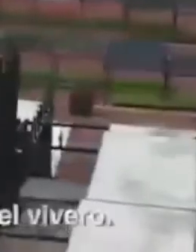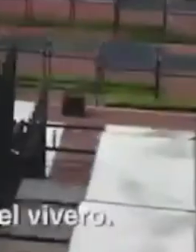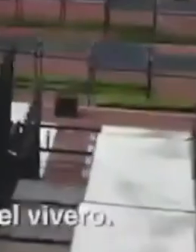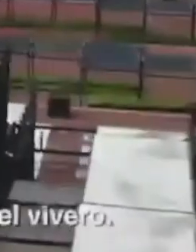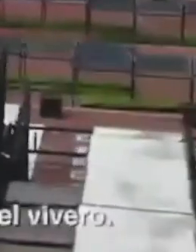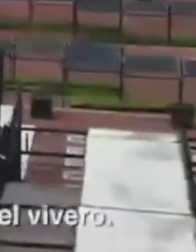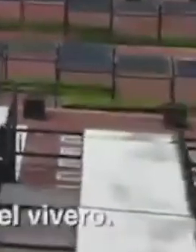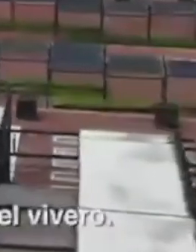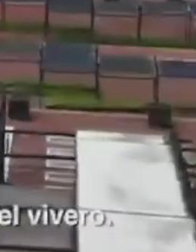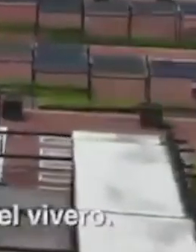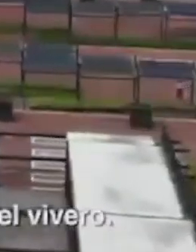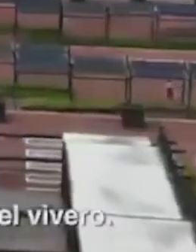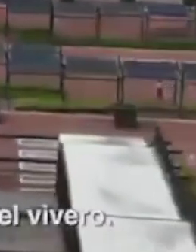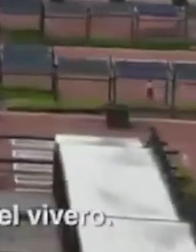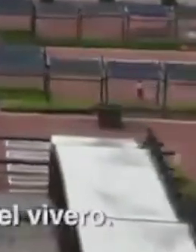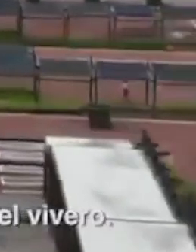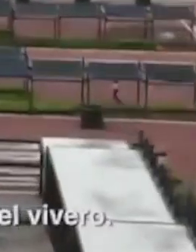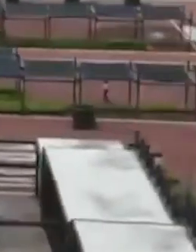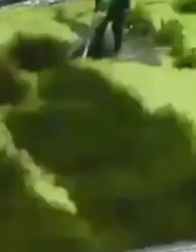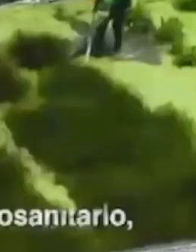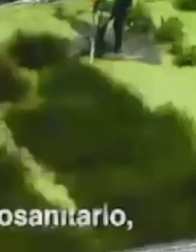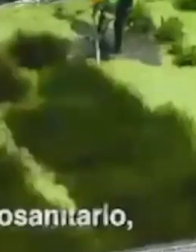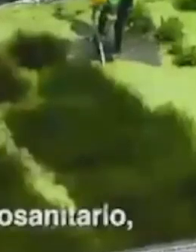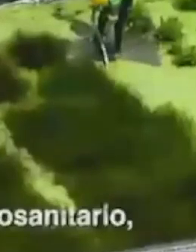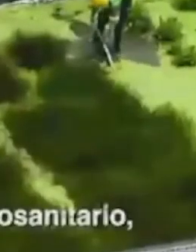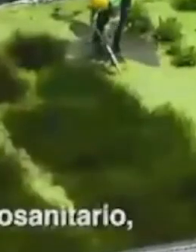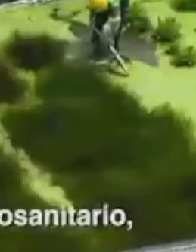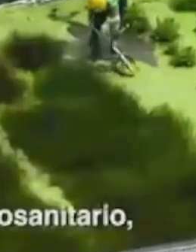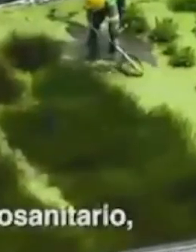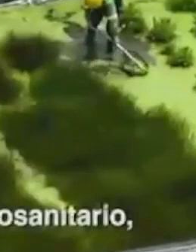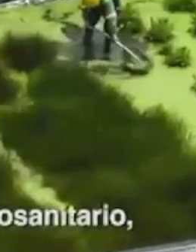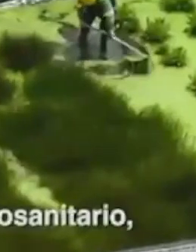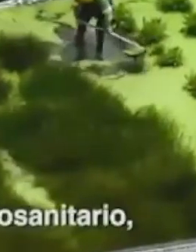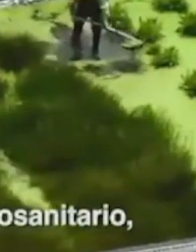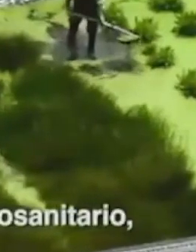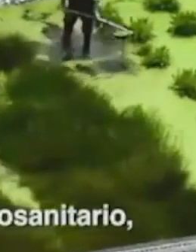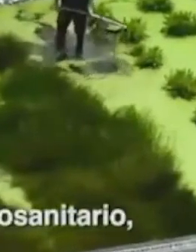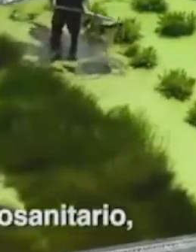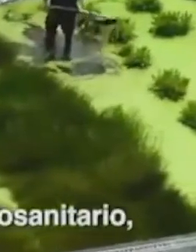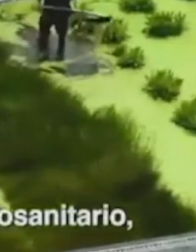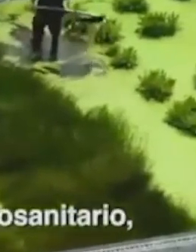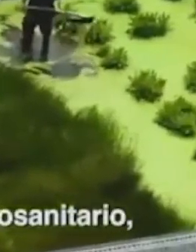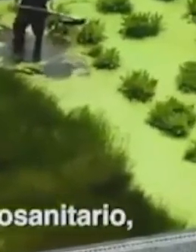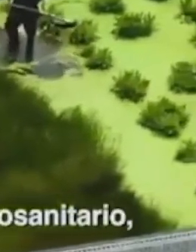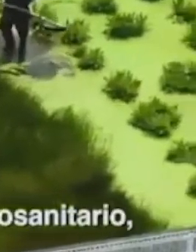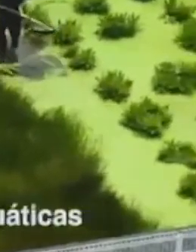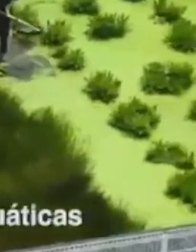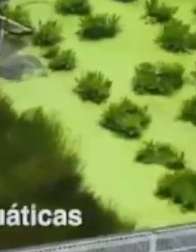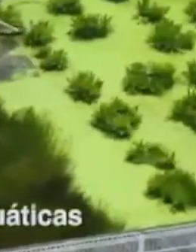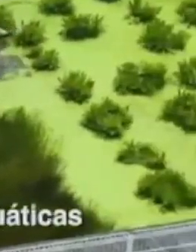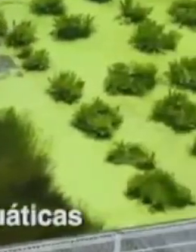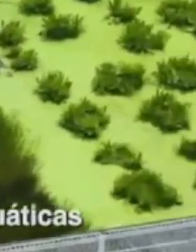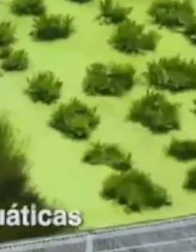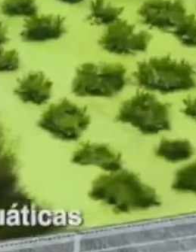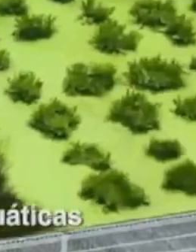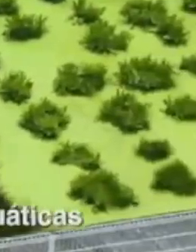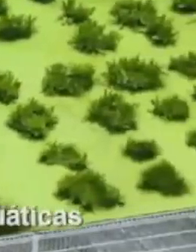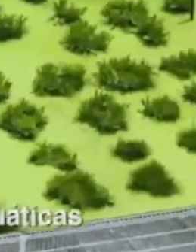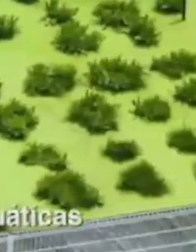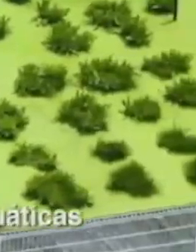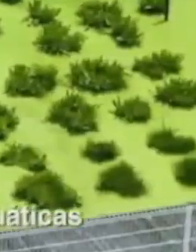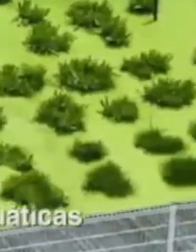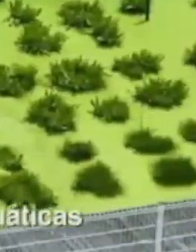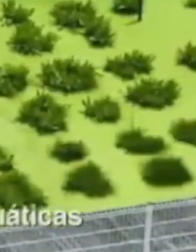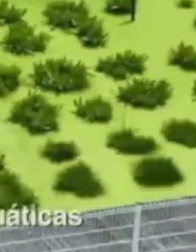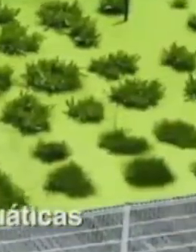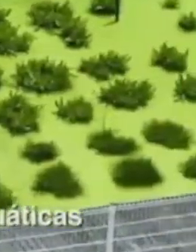biombos ubicados en el área demostrativa del vivero. En tanto, las plantas acuáticas reciben tratamiento fitosanitario y se realiza la colecta de